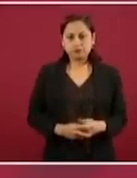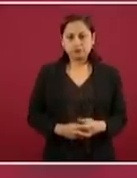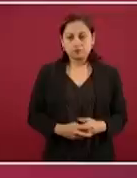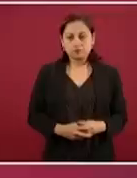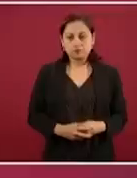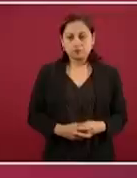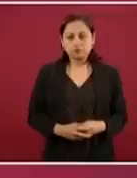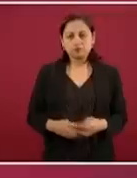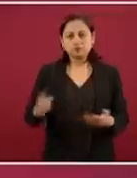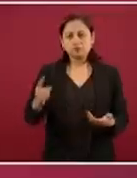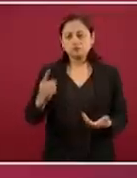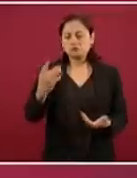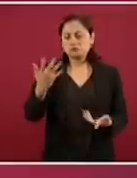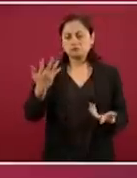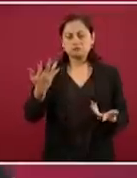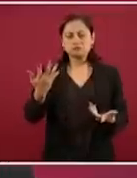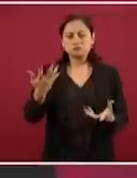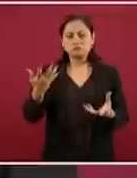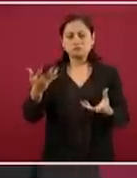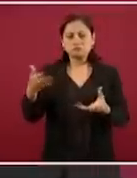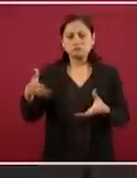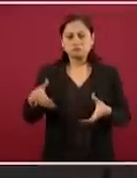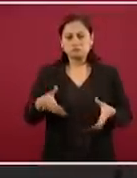iba en un camino de